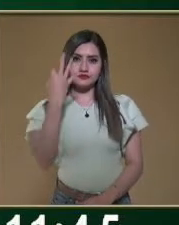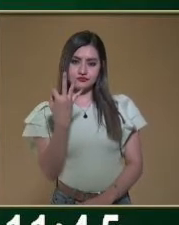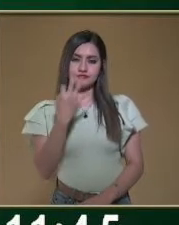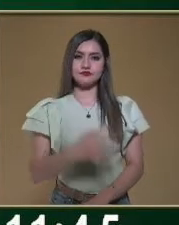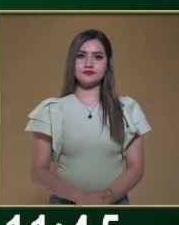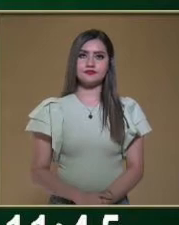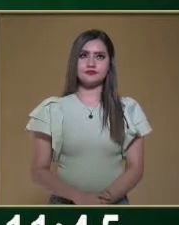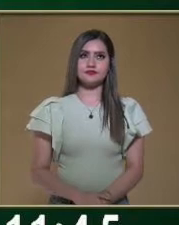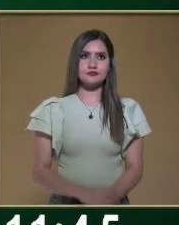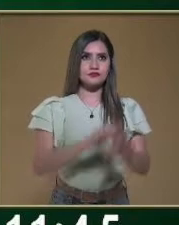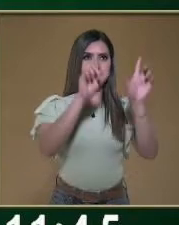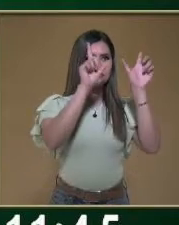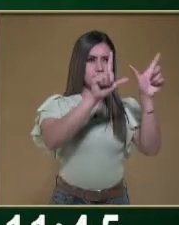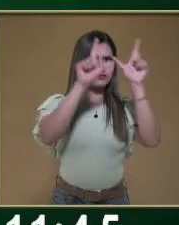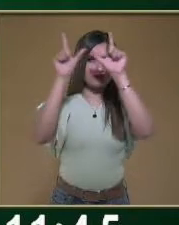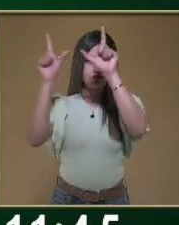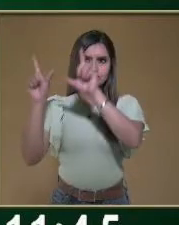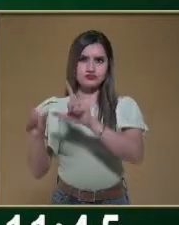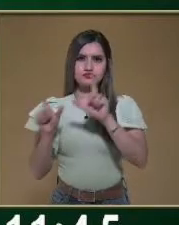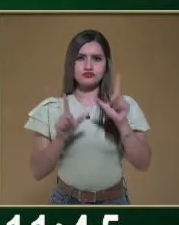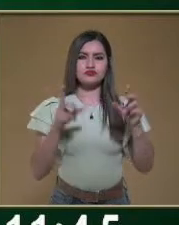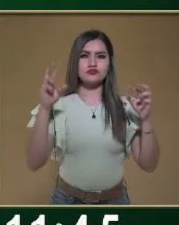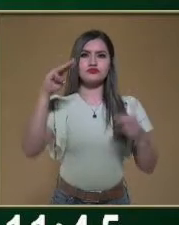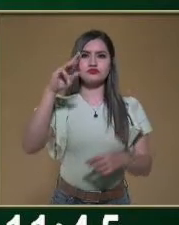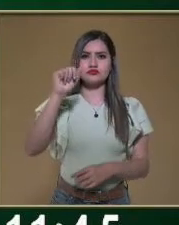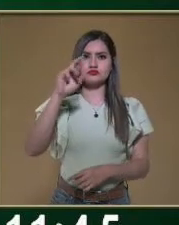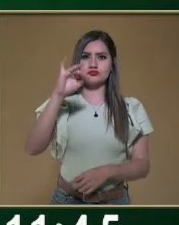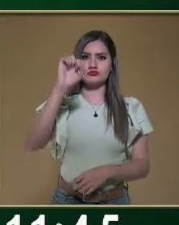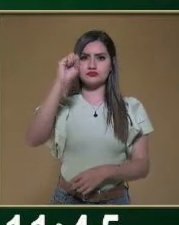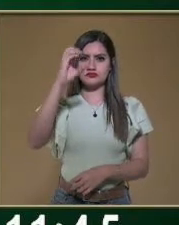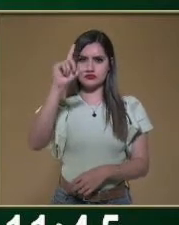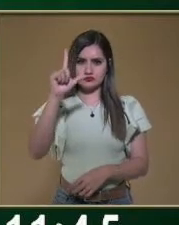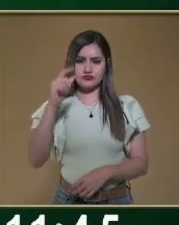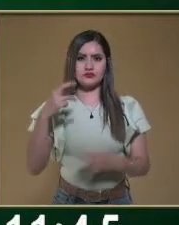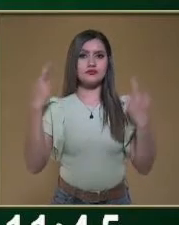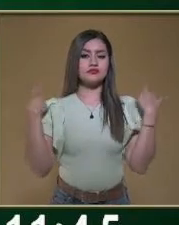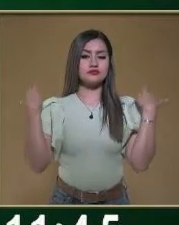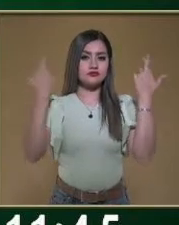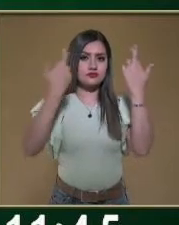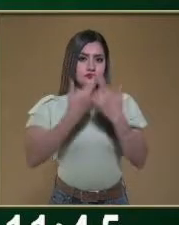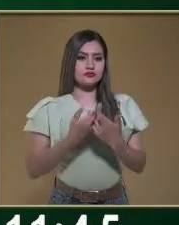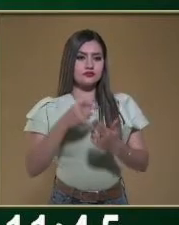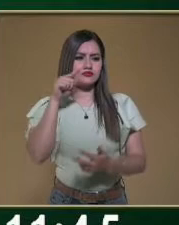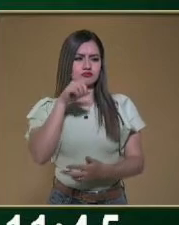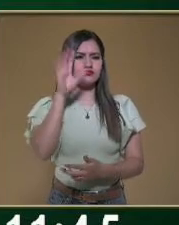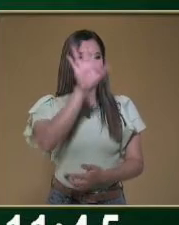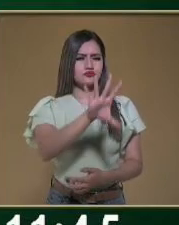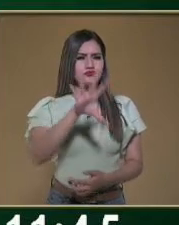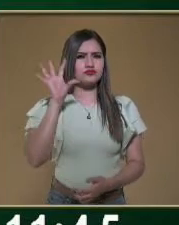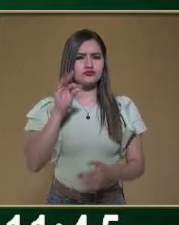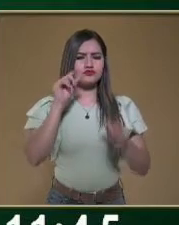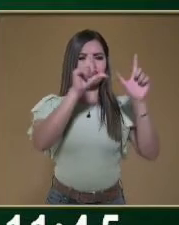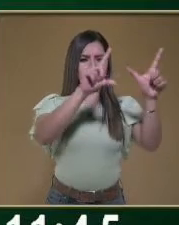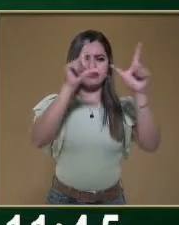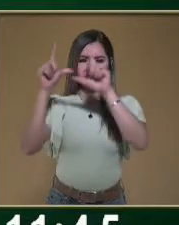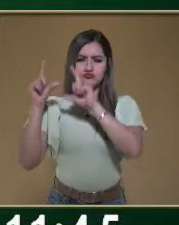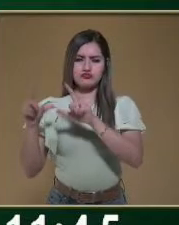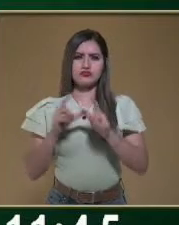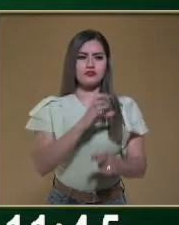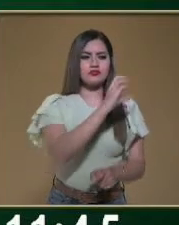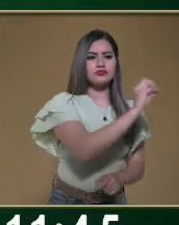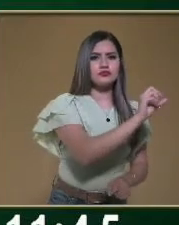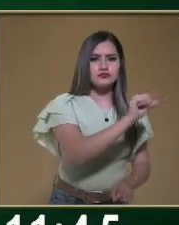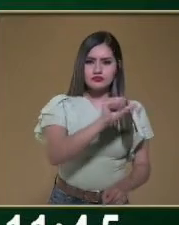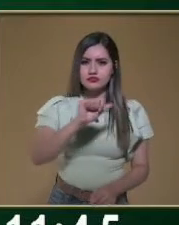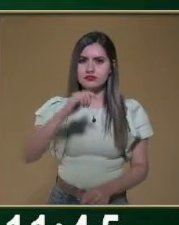Las tarjetas de Marisol. La maestra Carmen le pidió a Marisol que eligiera una tarjeta del 0 al 9